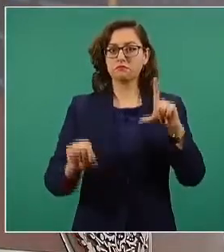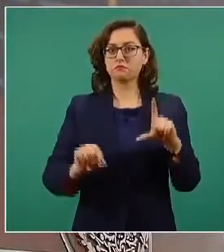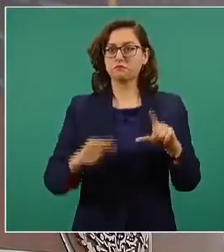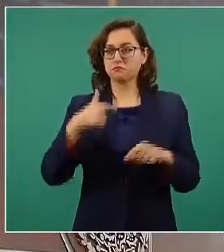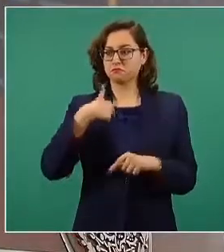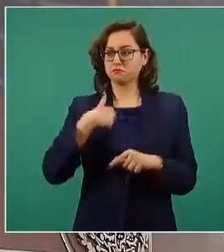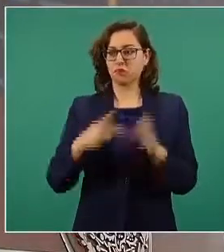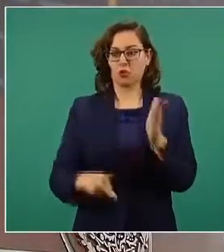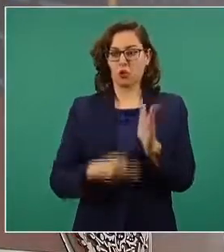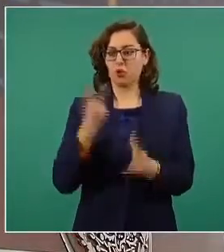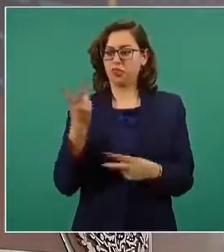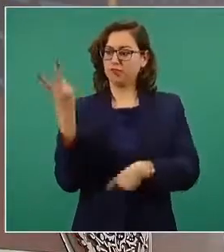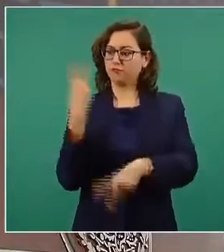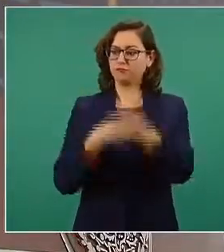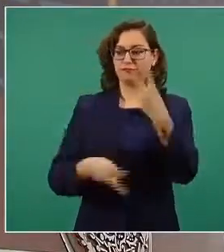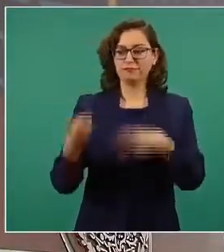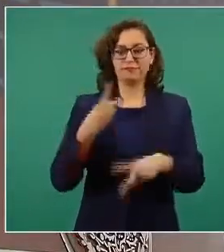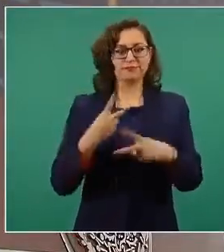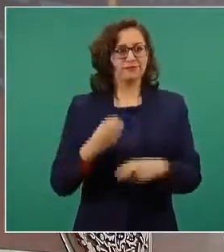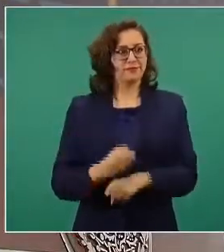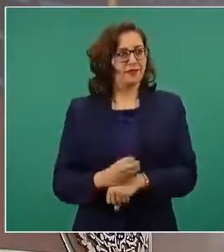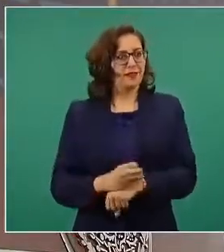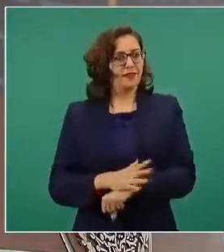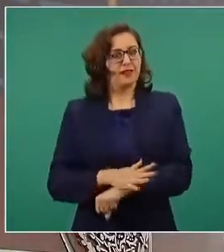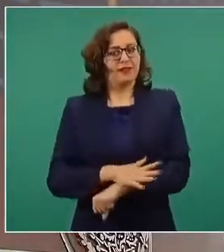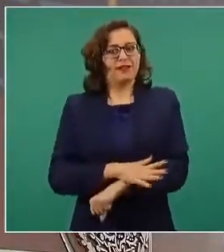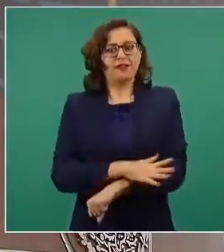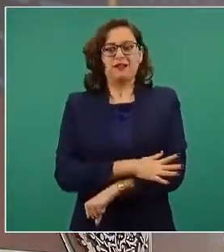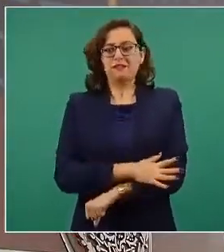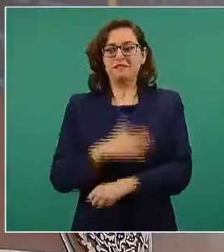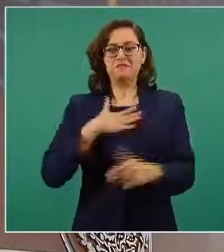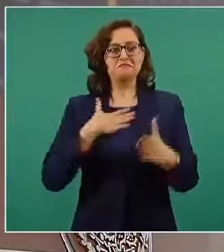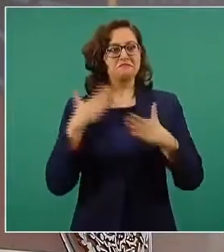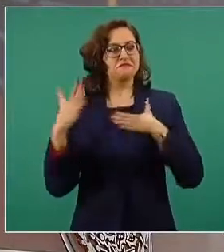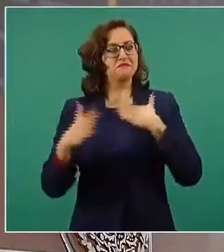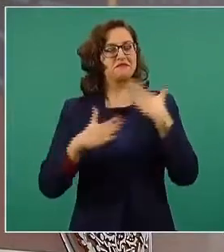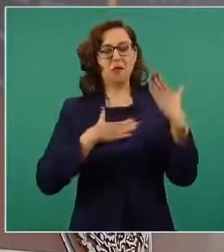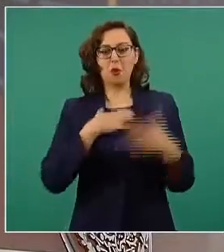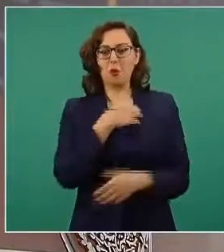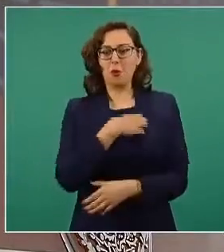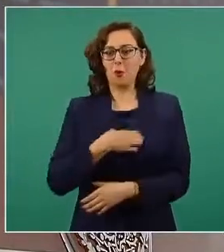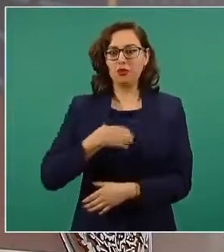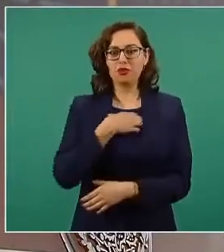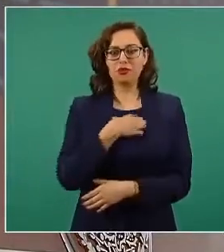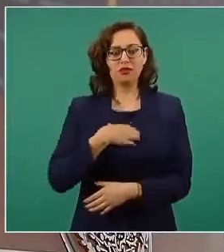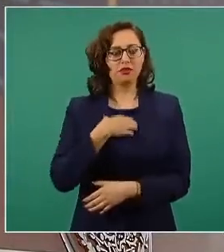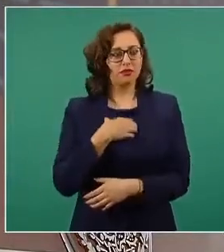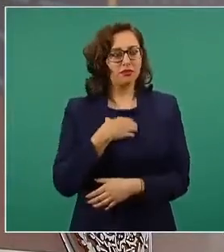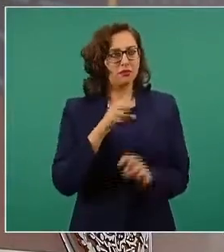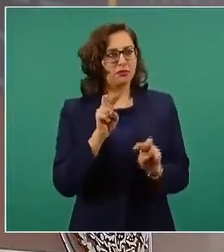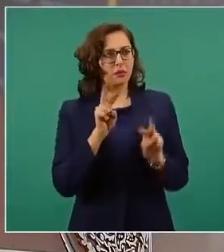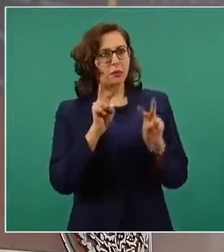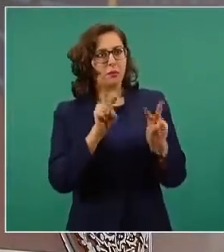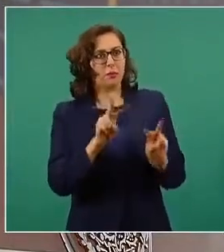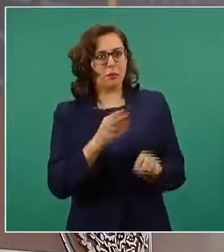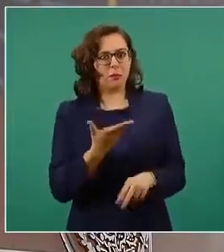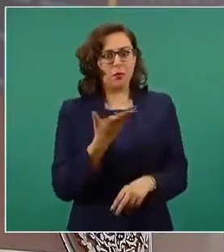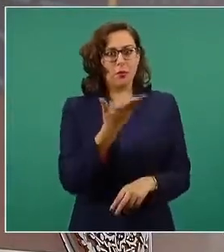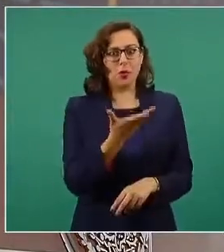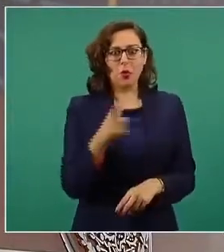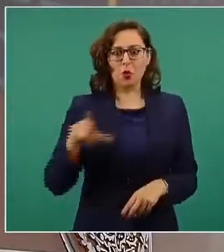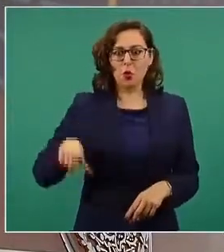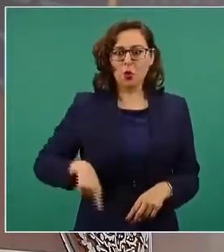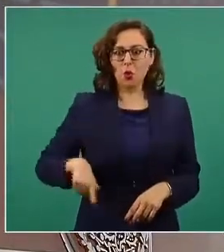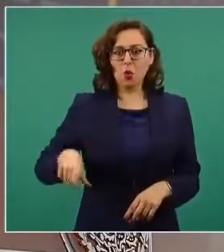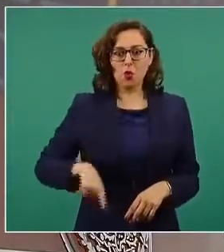inmensa alegría de volver a descubrir un país cuyo gobierno está construyendo un